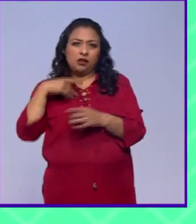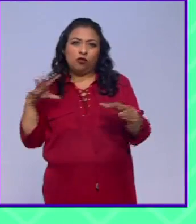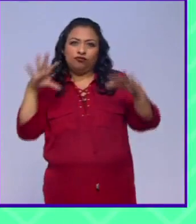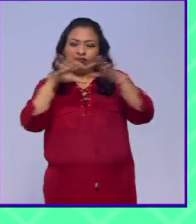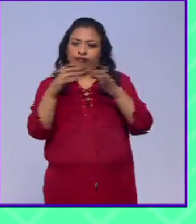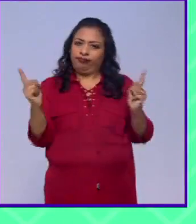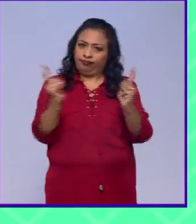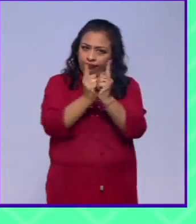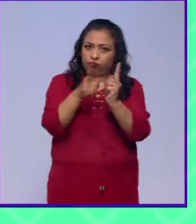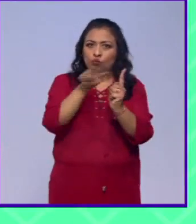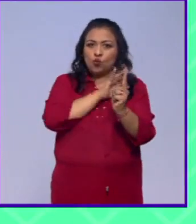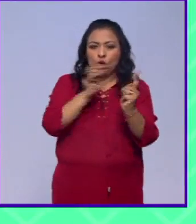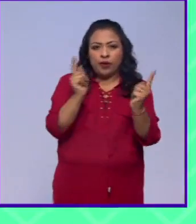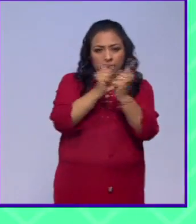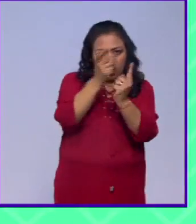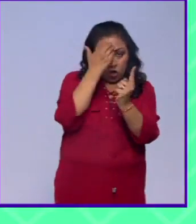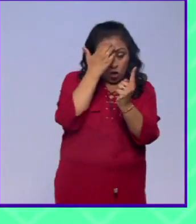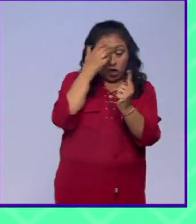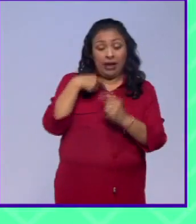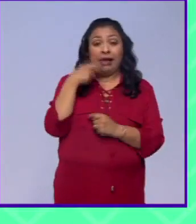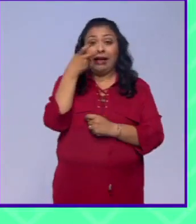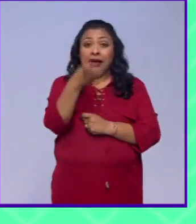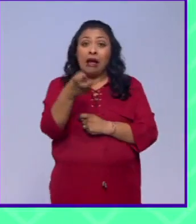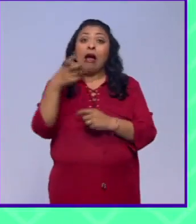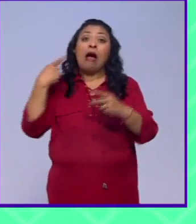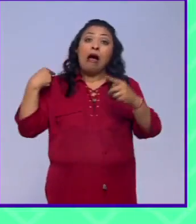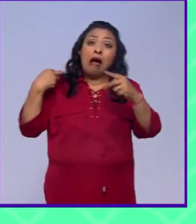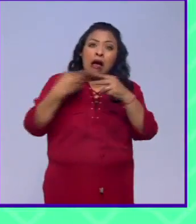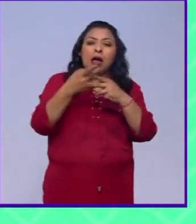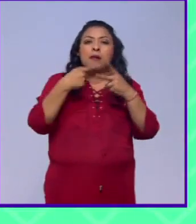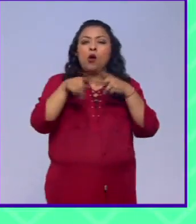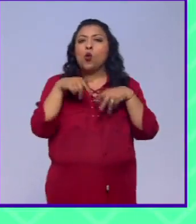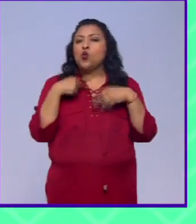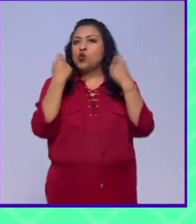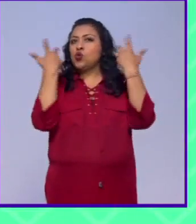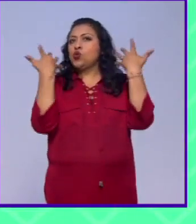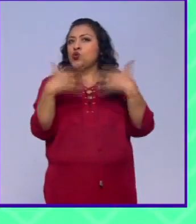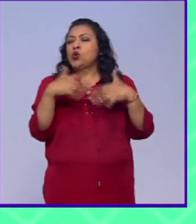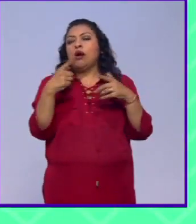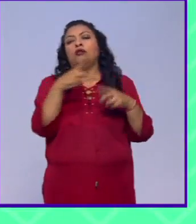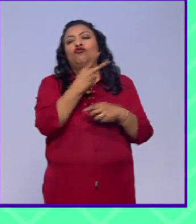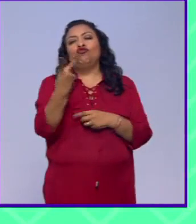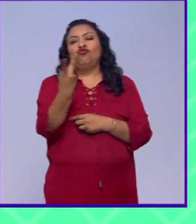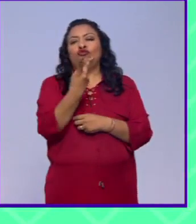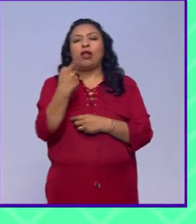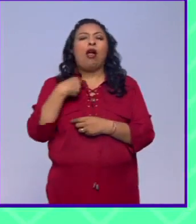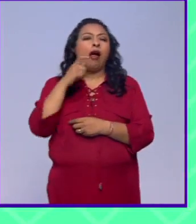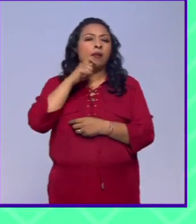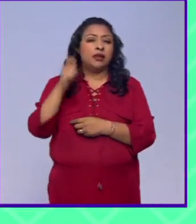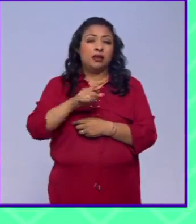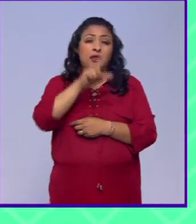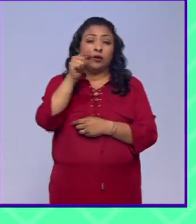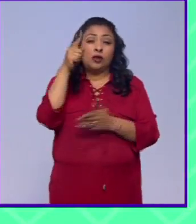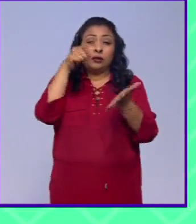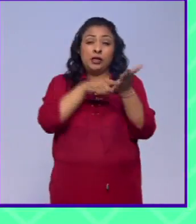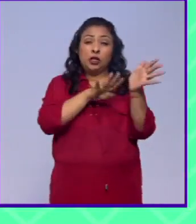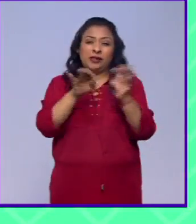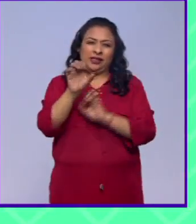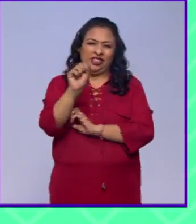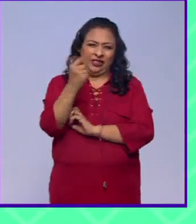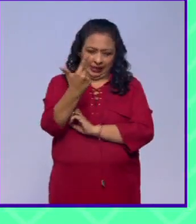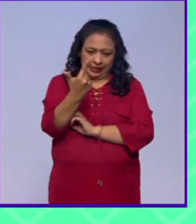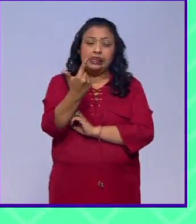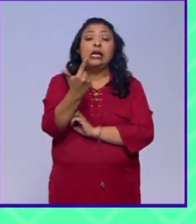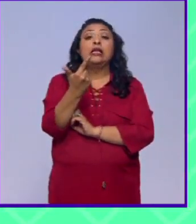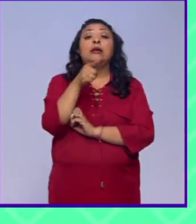conocerlo personalmente. Desde entonces, desarrollaron una admiración y amistad mutua, y fue en el invierno de